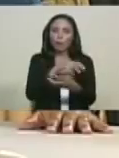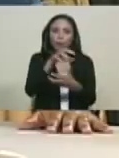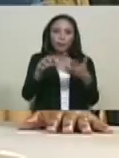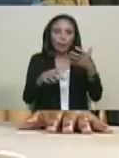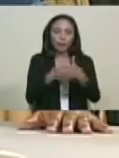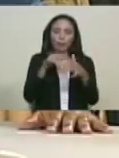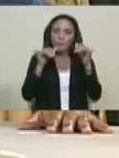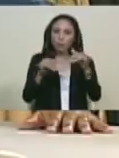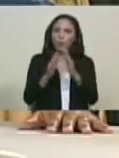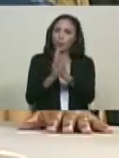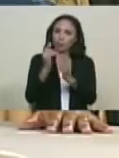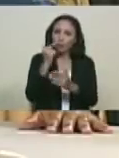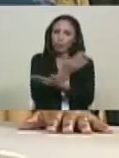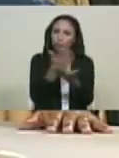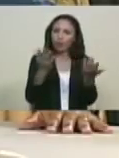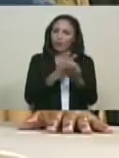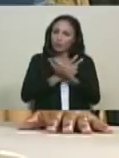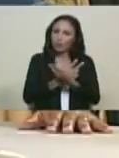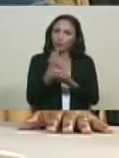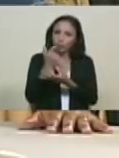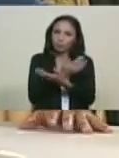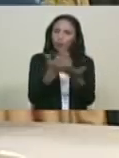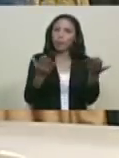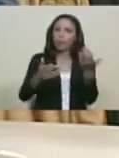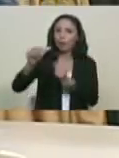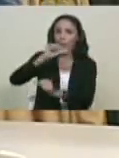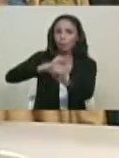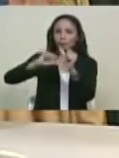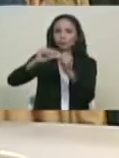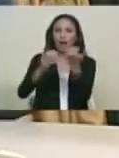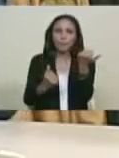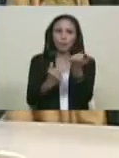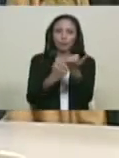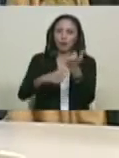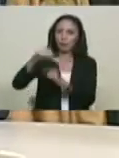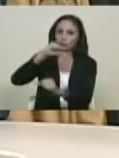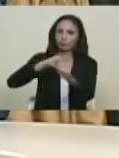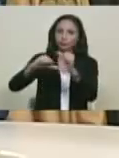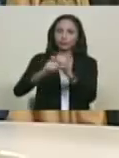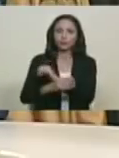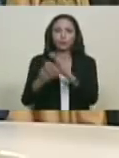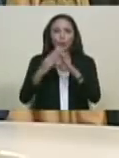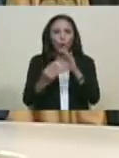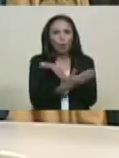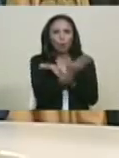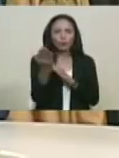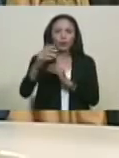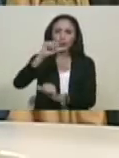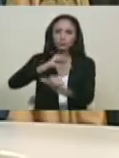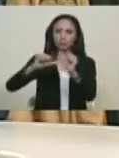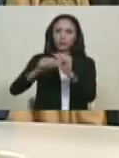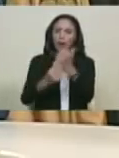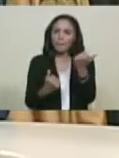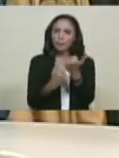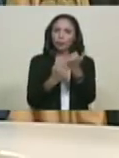la mejor voluntad este es un juego de ganar-ganar aquí ganamos todos los venezolanos aquí ganan todos los que son chavistas